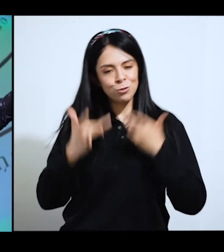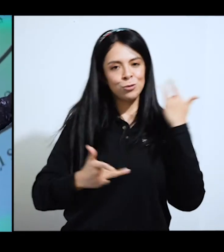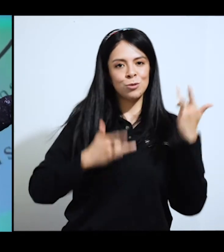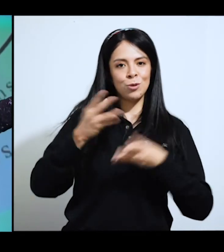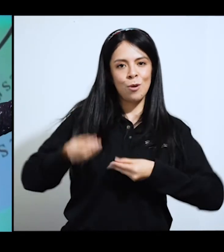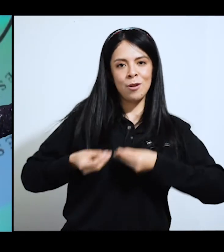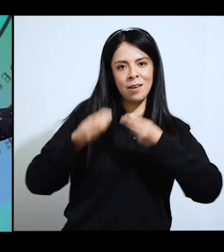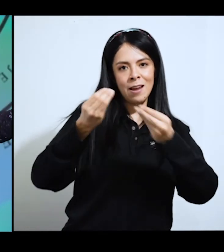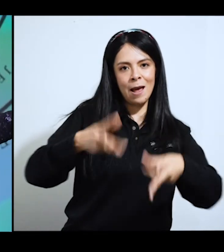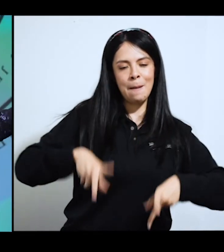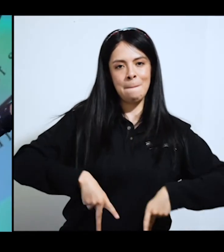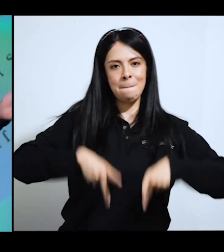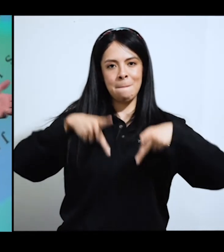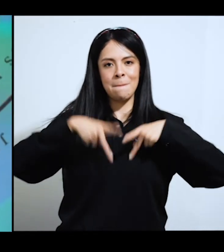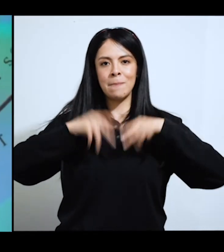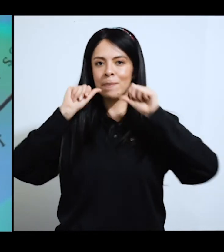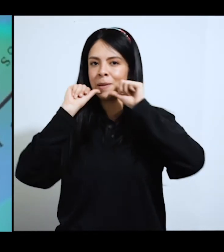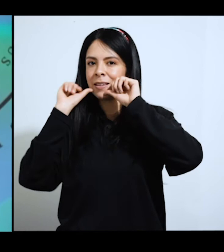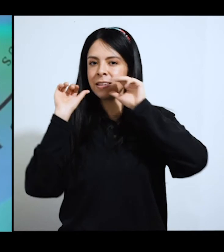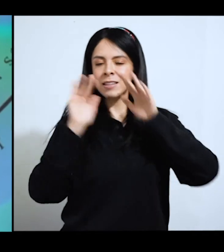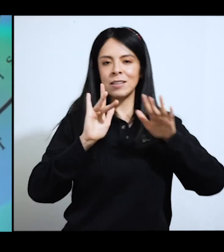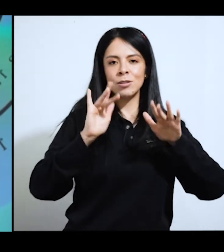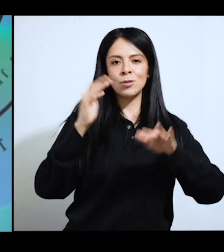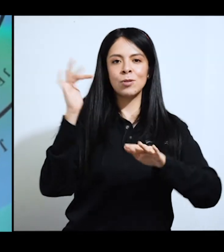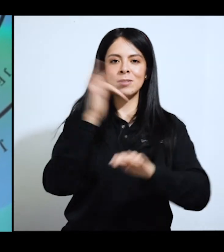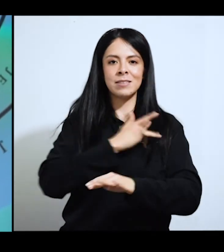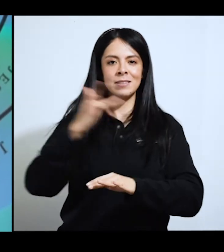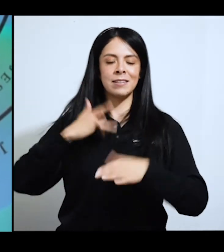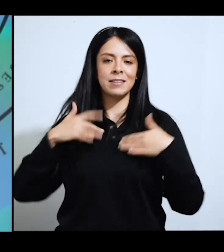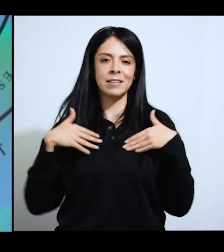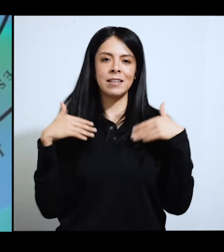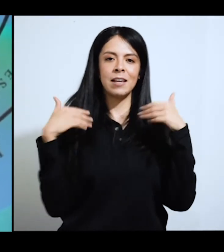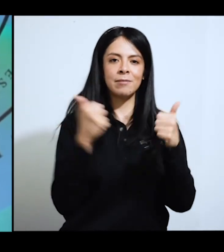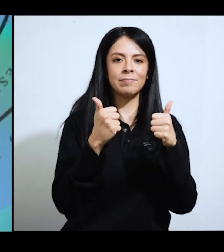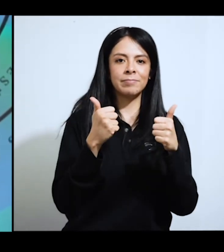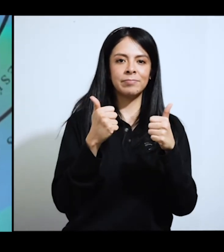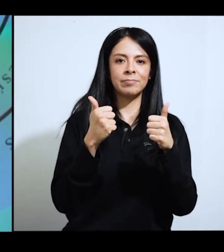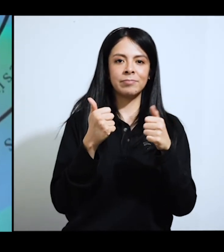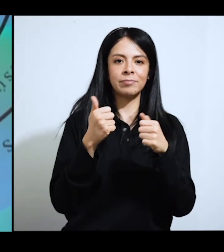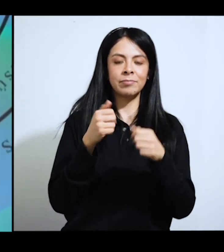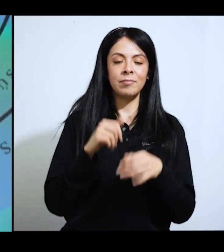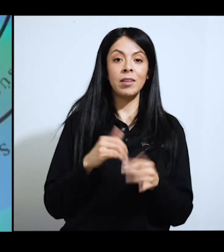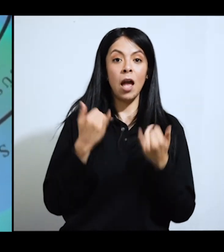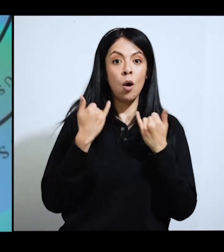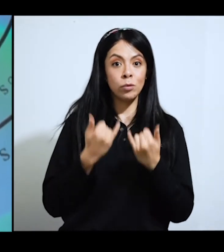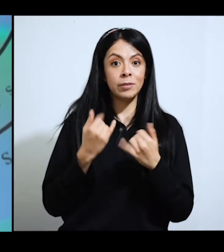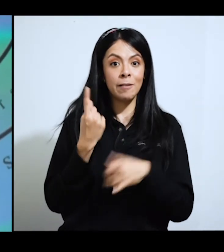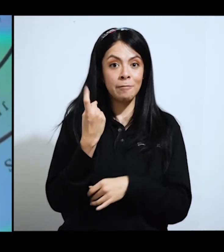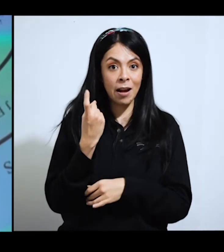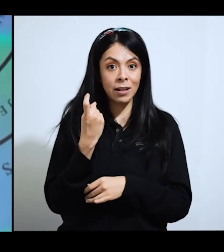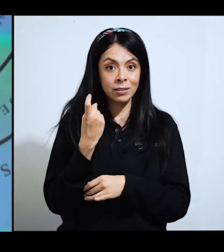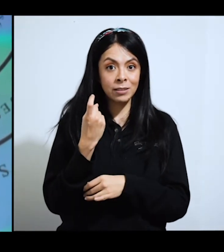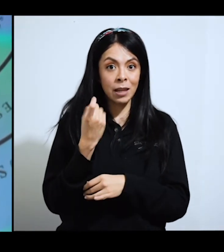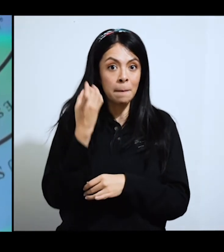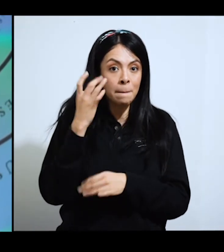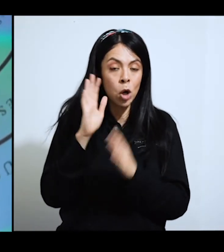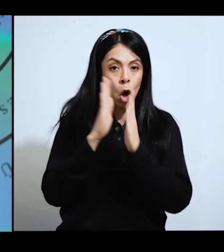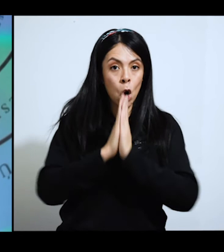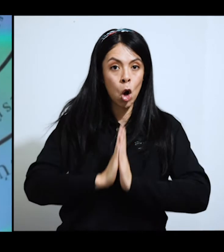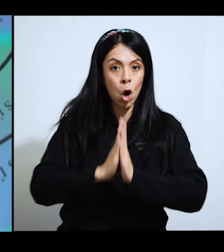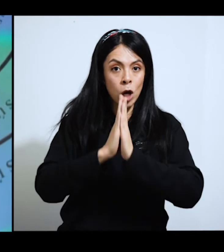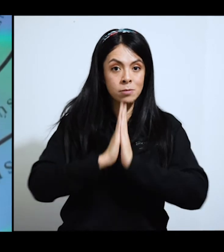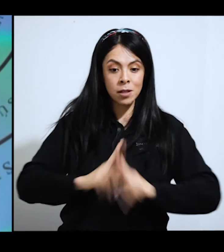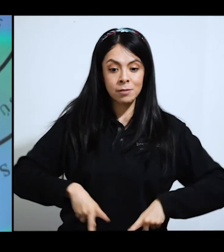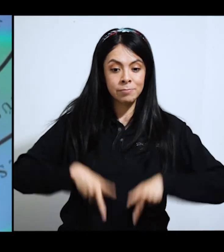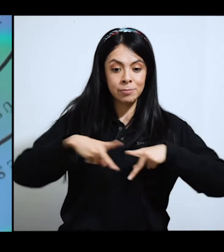bendición y sanidad. Y si tú no has hecho una oración para entregar tu vida al Señor, quiero guiarte